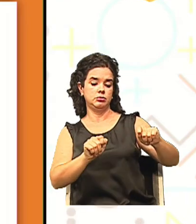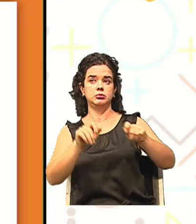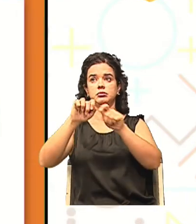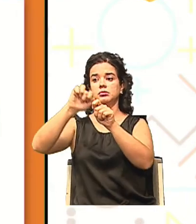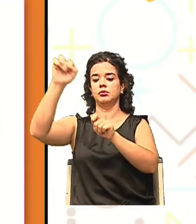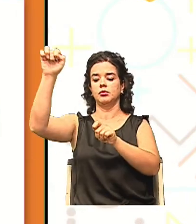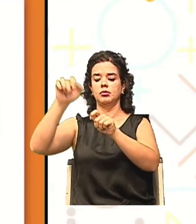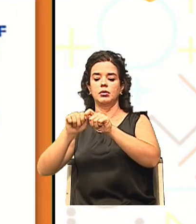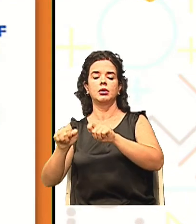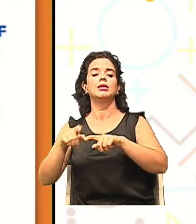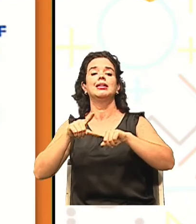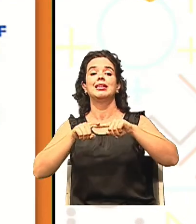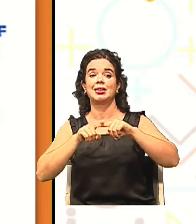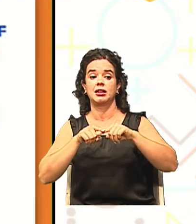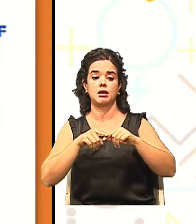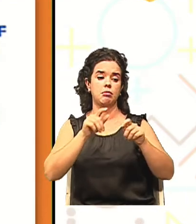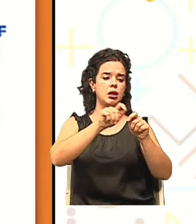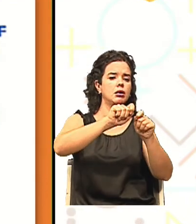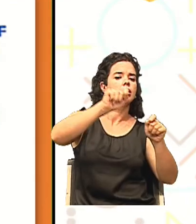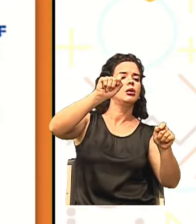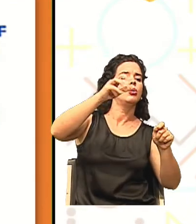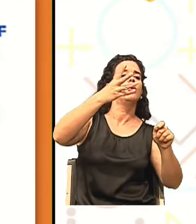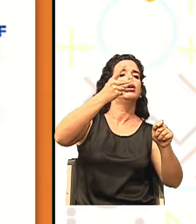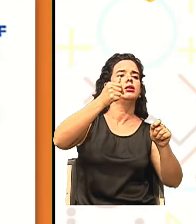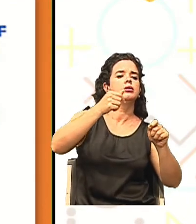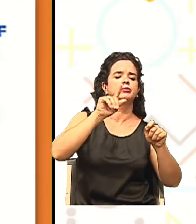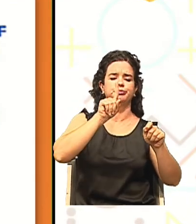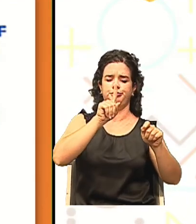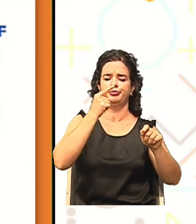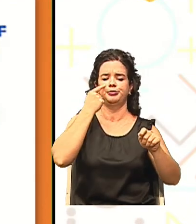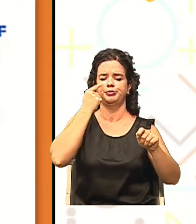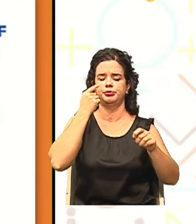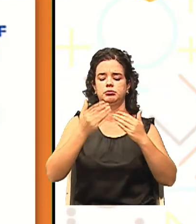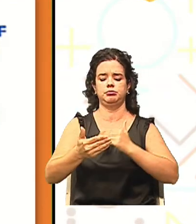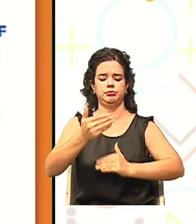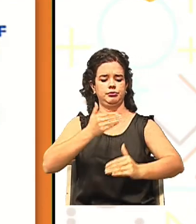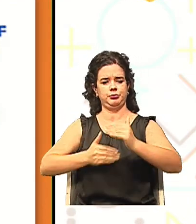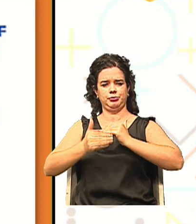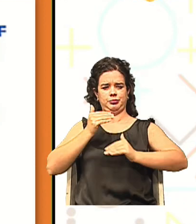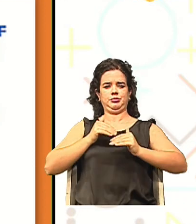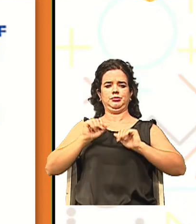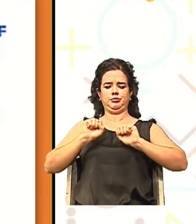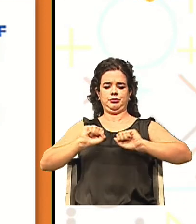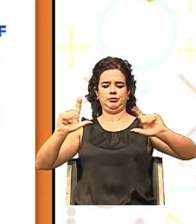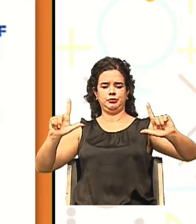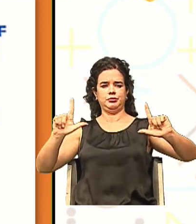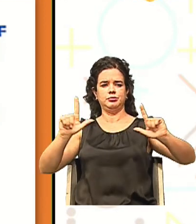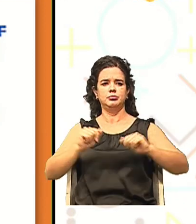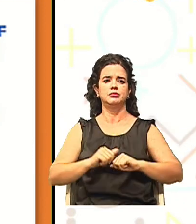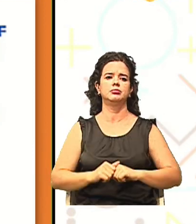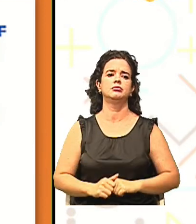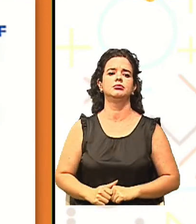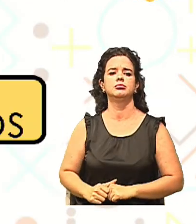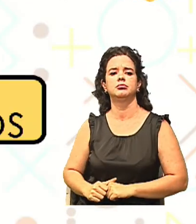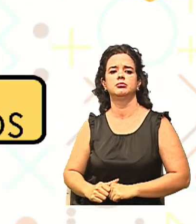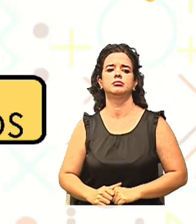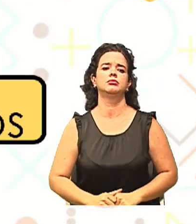medidas. Es más, regresemos a nuestra diapositiva en la cual